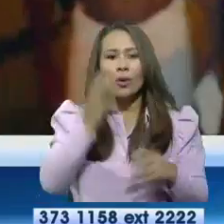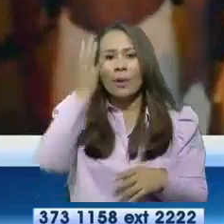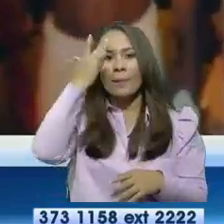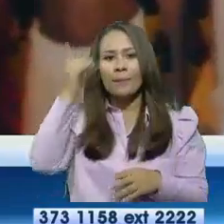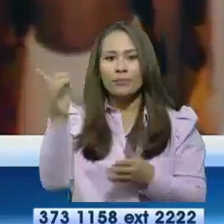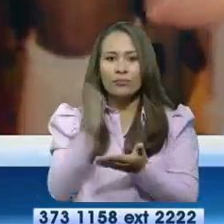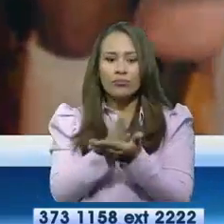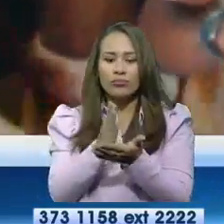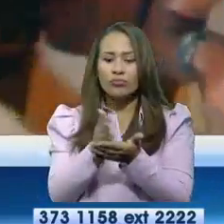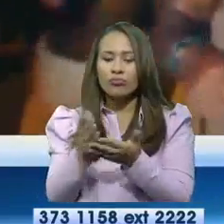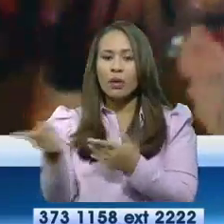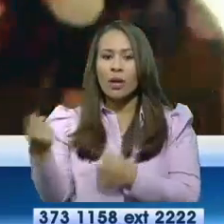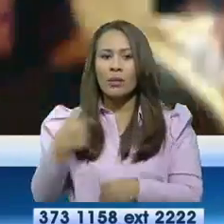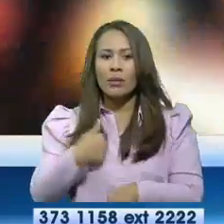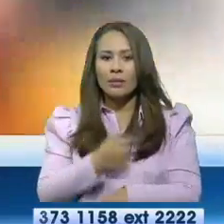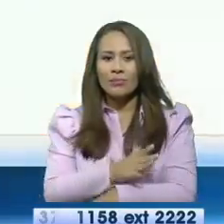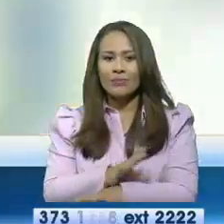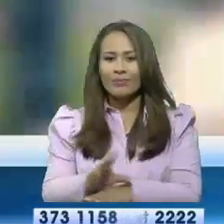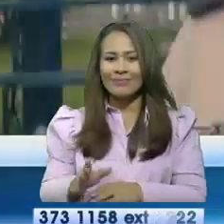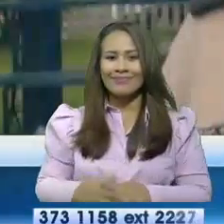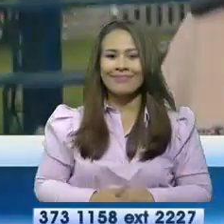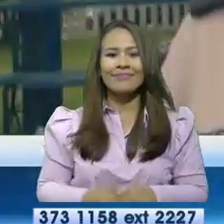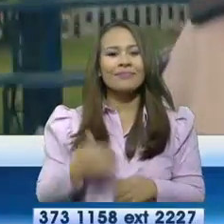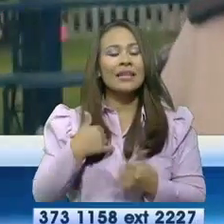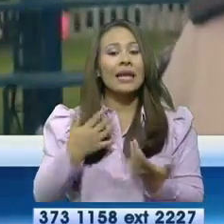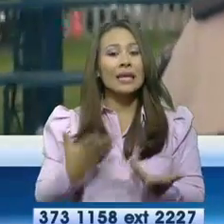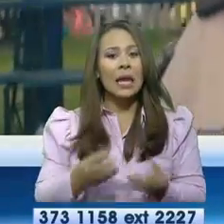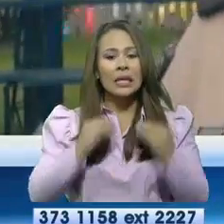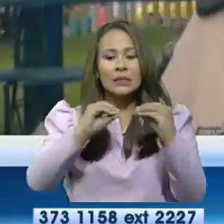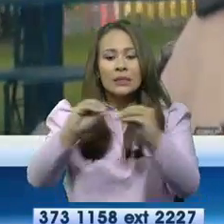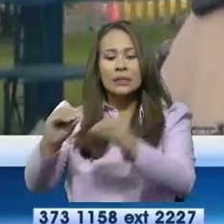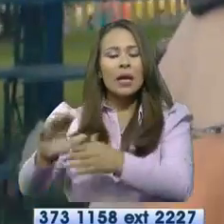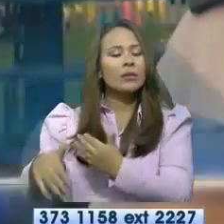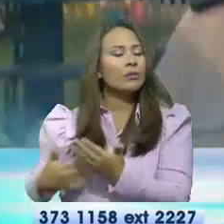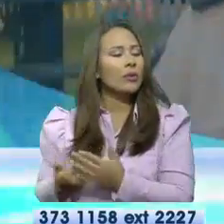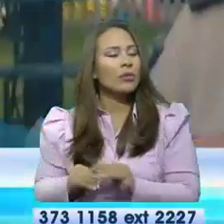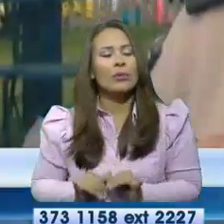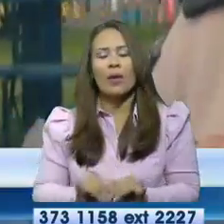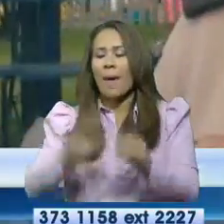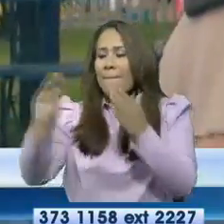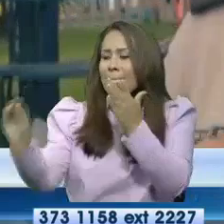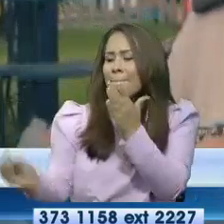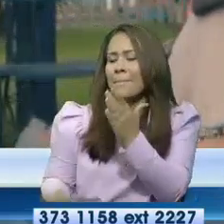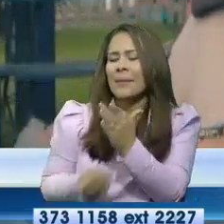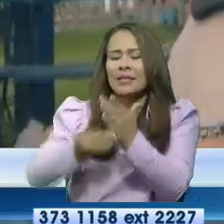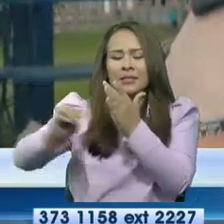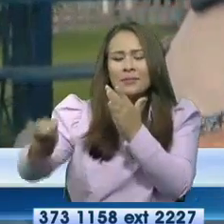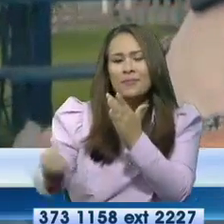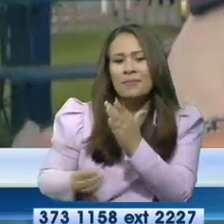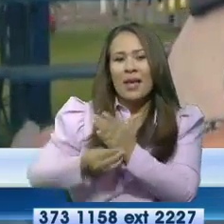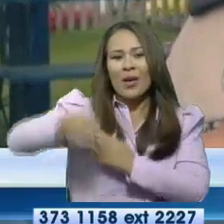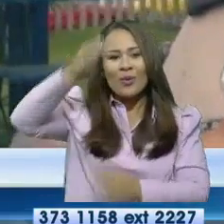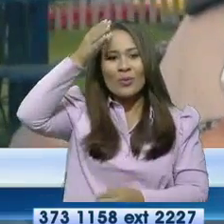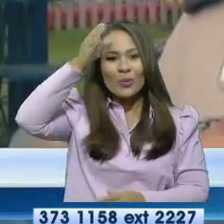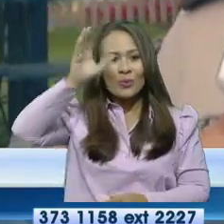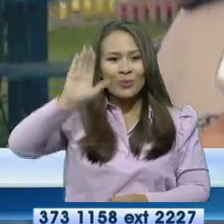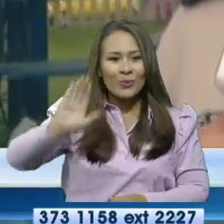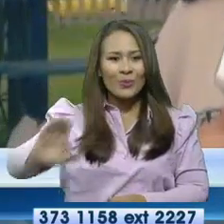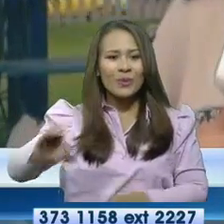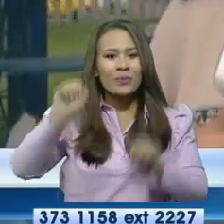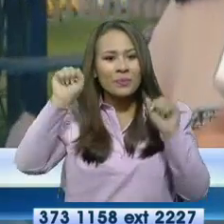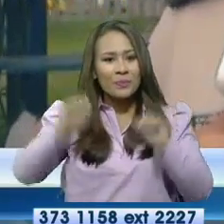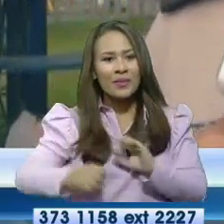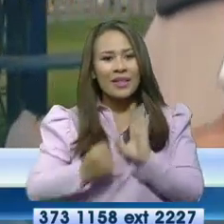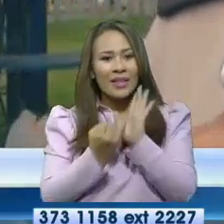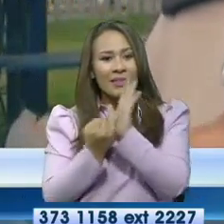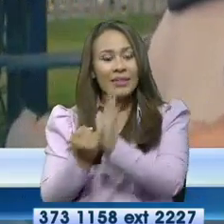y otro carpintero! Queremos seguir manteniendo y aumentando esta cultura, esta identidad de nosotros